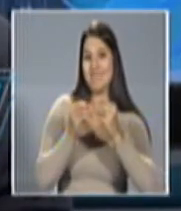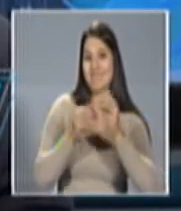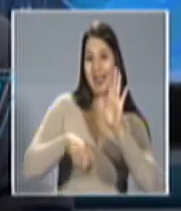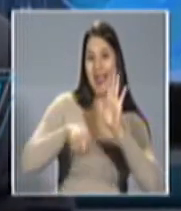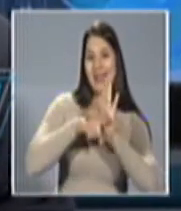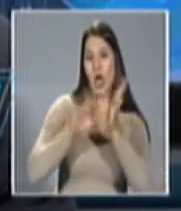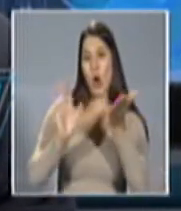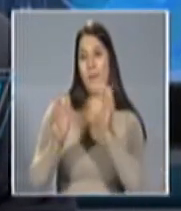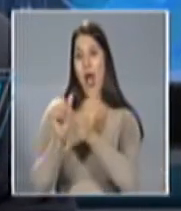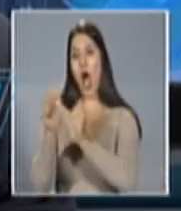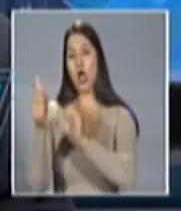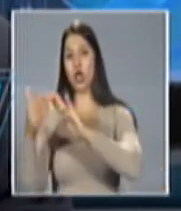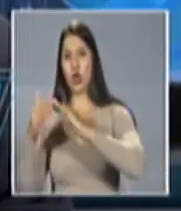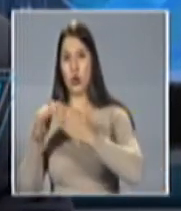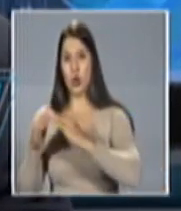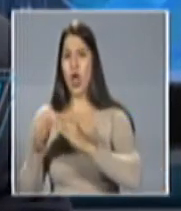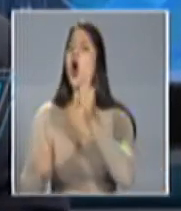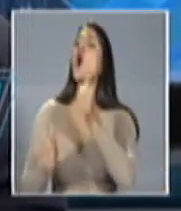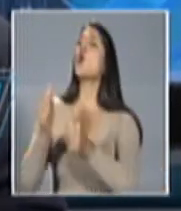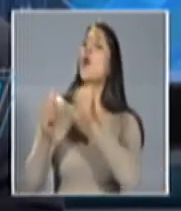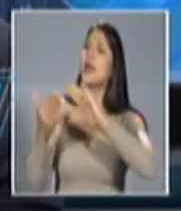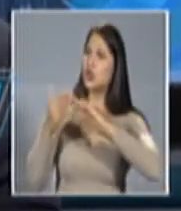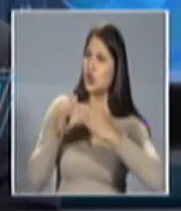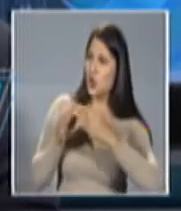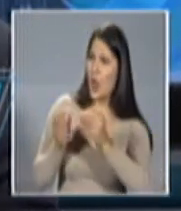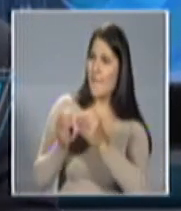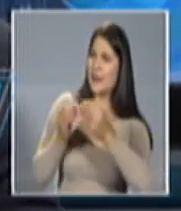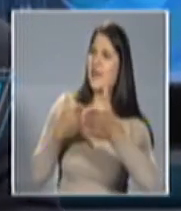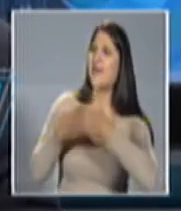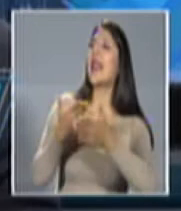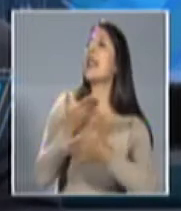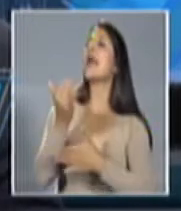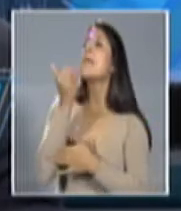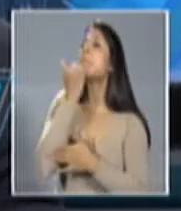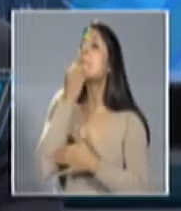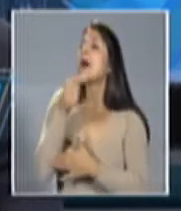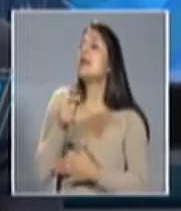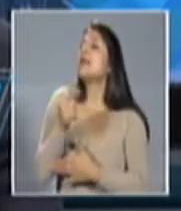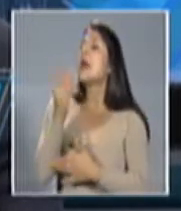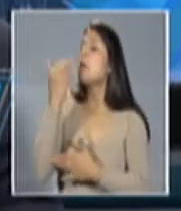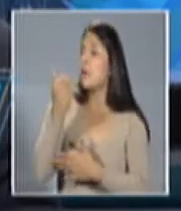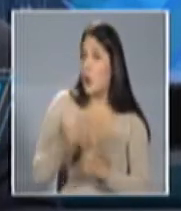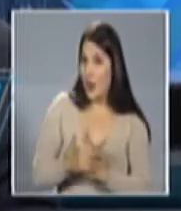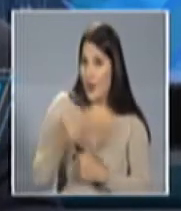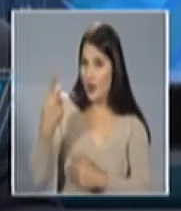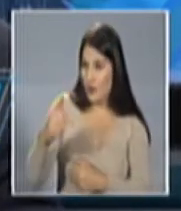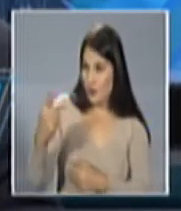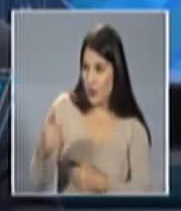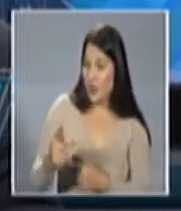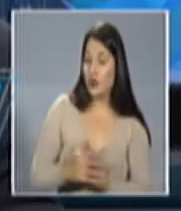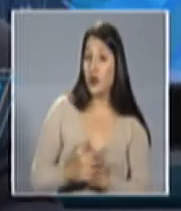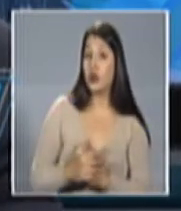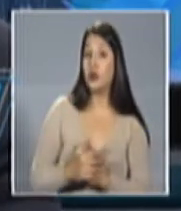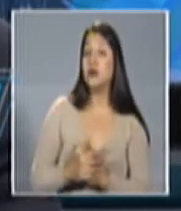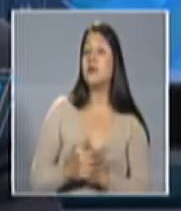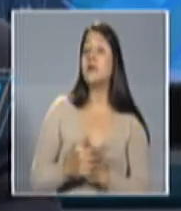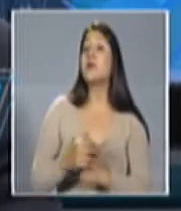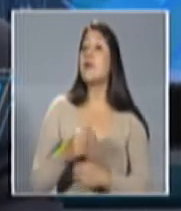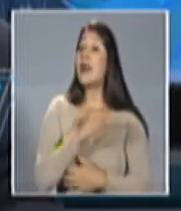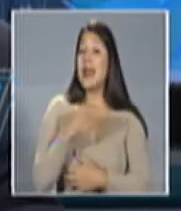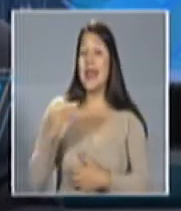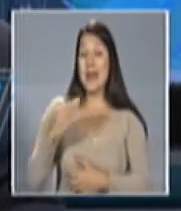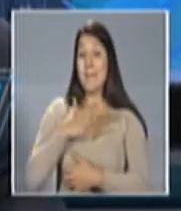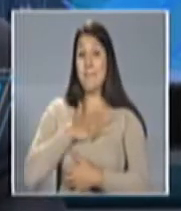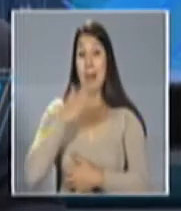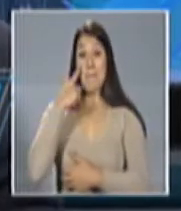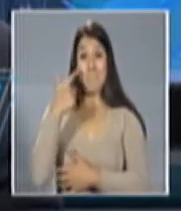mencionar algunas, ¿cuáles serían y qué es lo que está sucediendo en estas comunidades? Que sin duda alguna ya se han mencionado. Y si me parece,